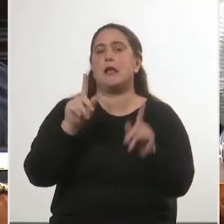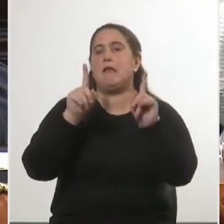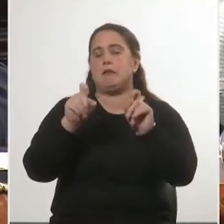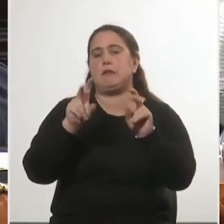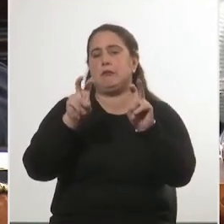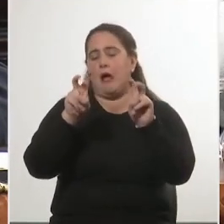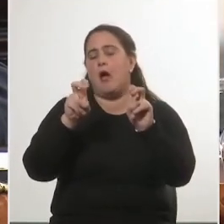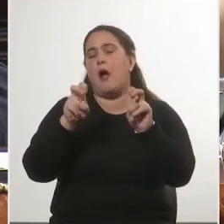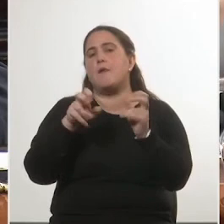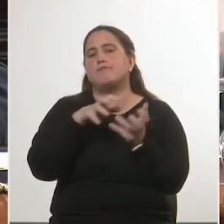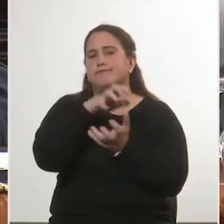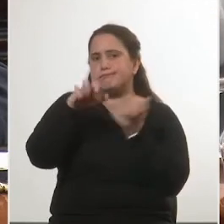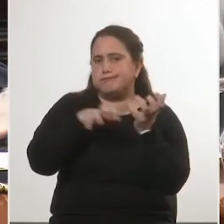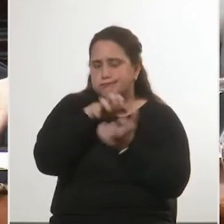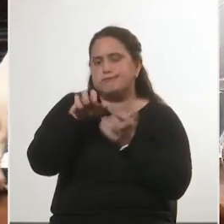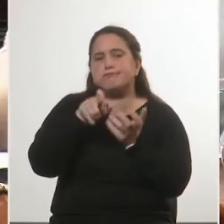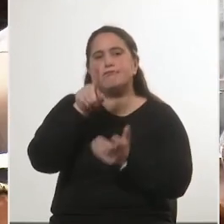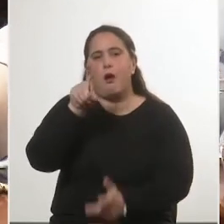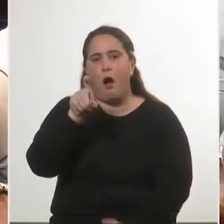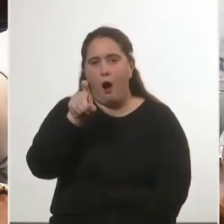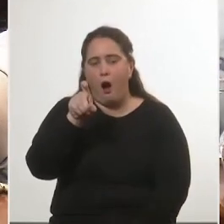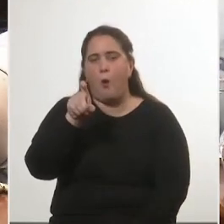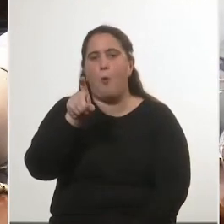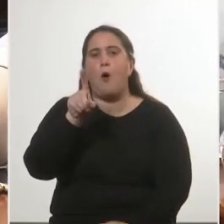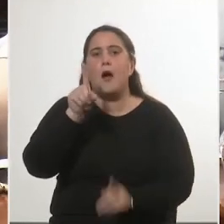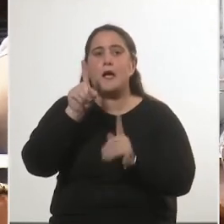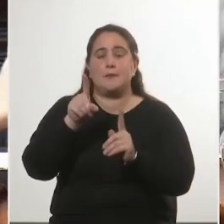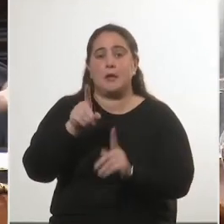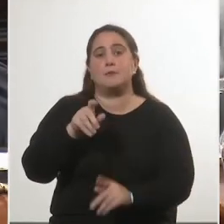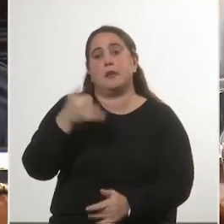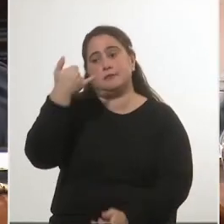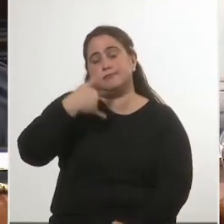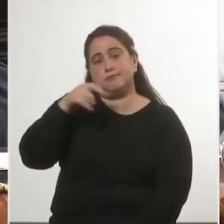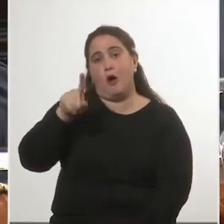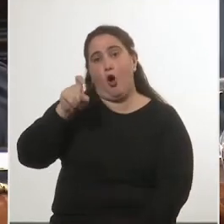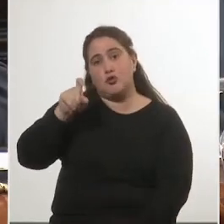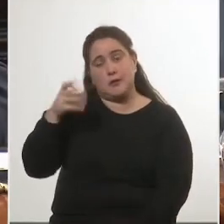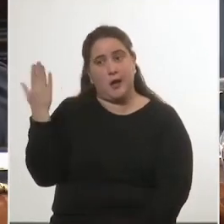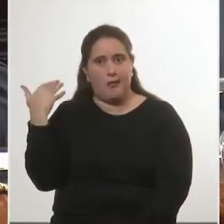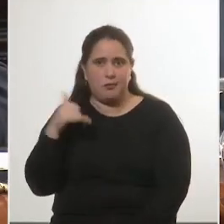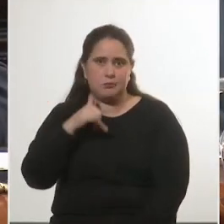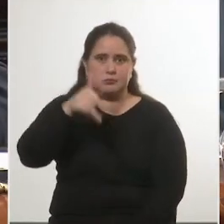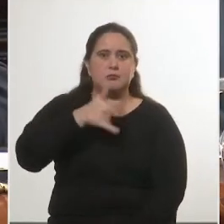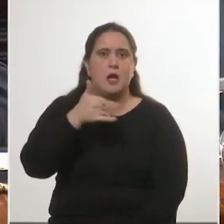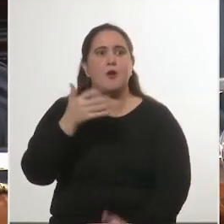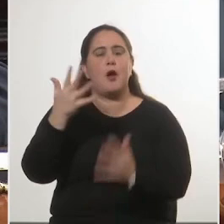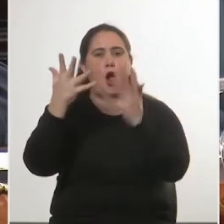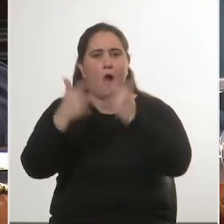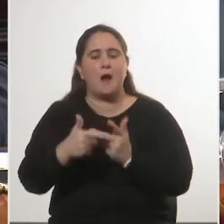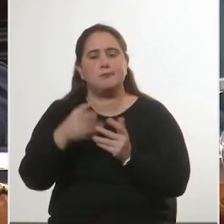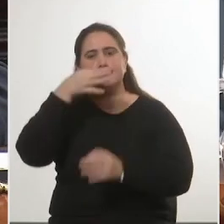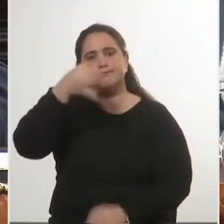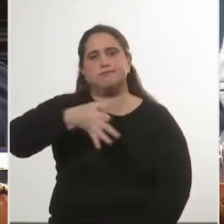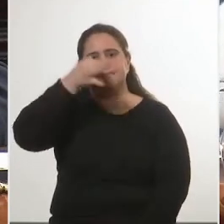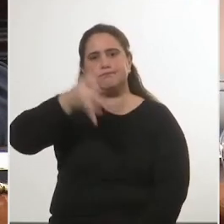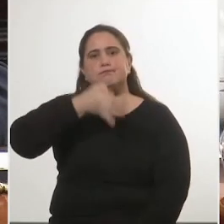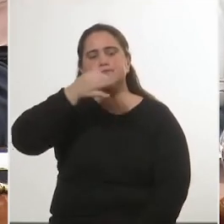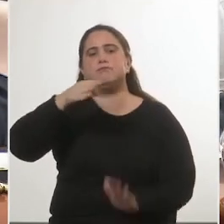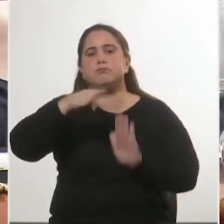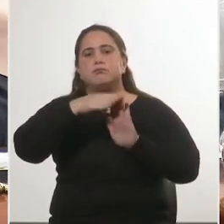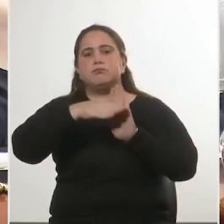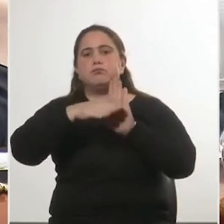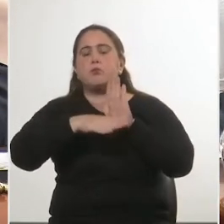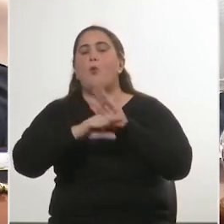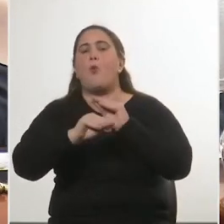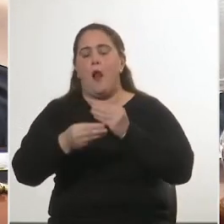relación a la crisis hídrica y en curso informada por OCE, vamos a ordenar nuestra exposición en los